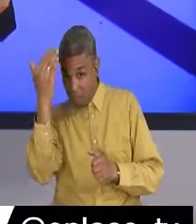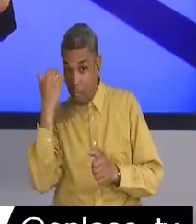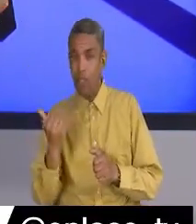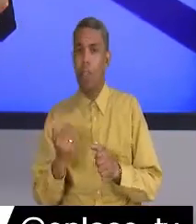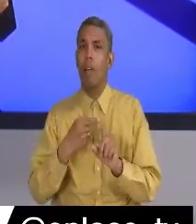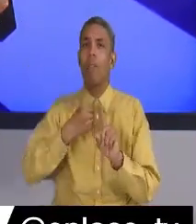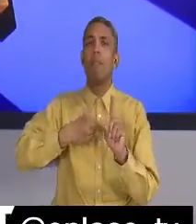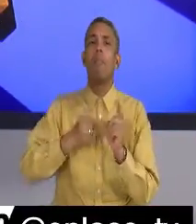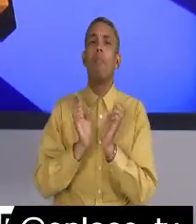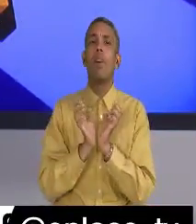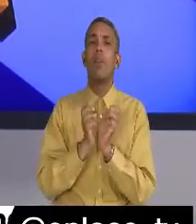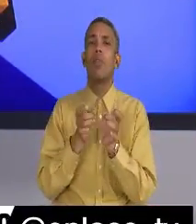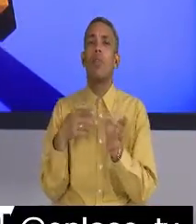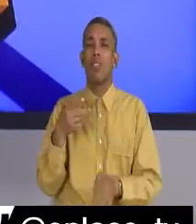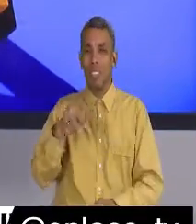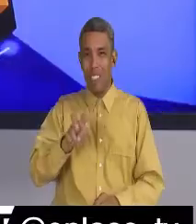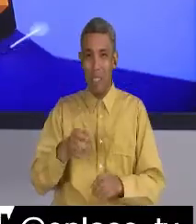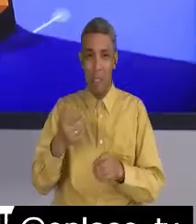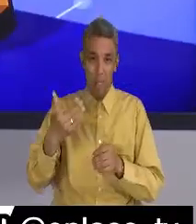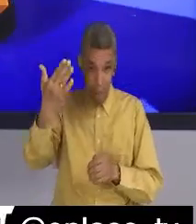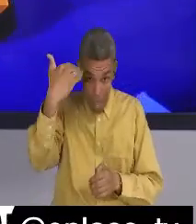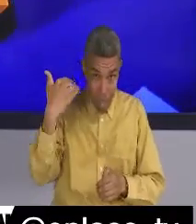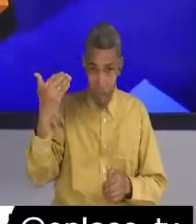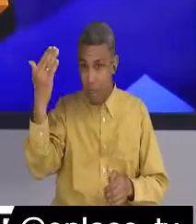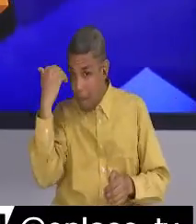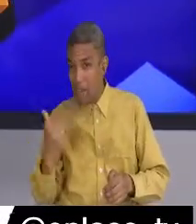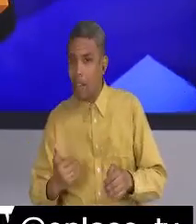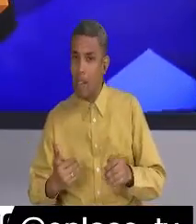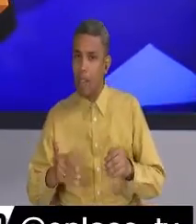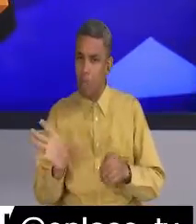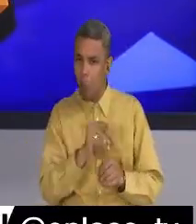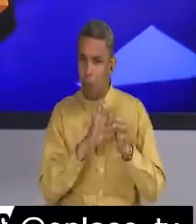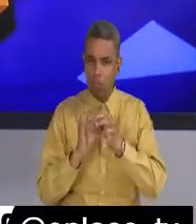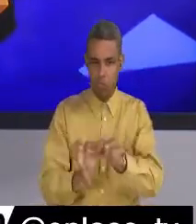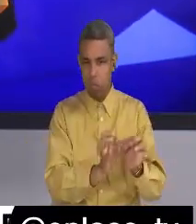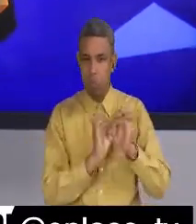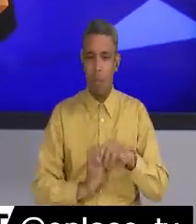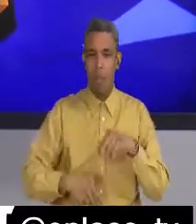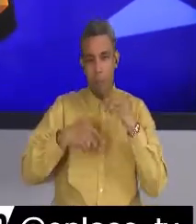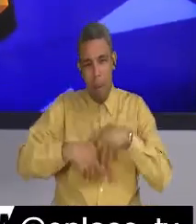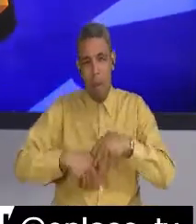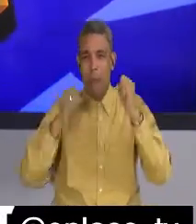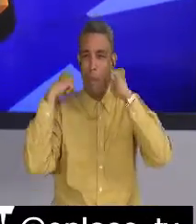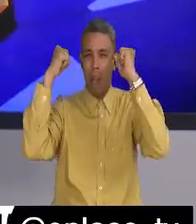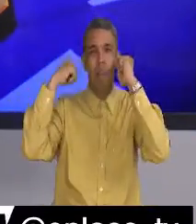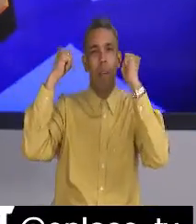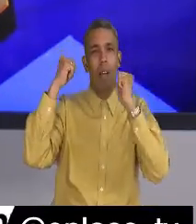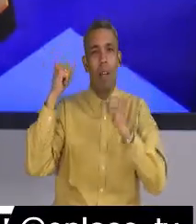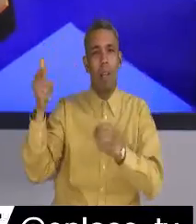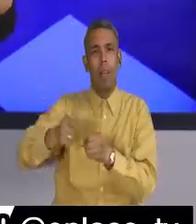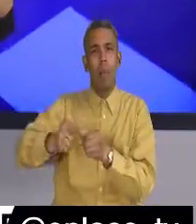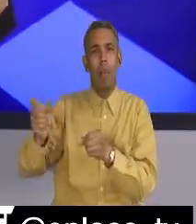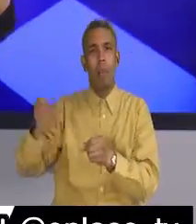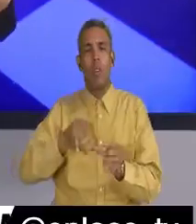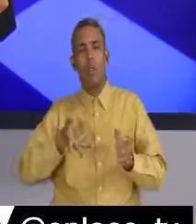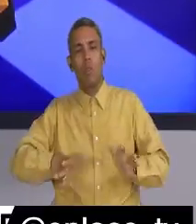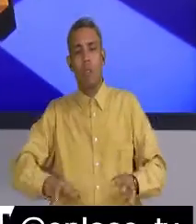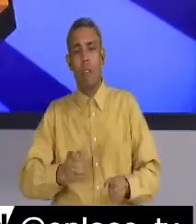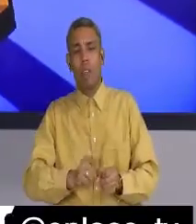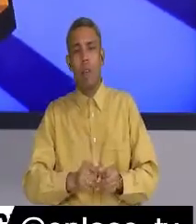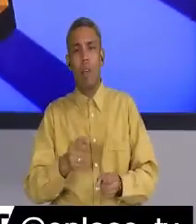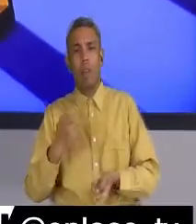el 17 de mayo, en donde se le pedirá a Ecopetrol replantear la posibilidad de modernizar la refinería de Barranca Bermeja.